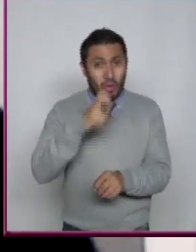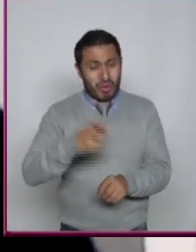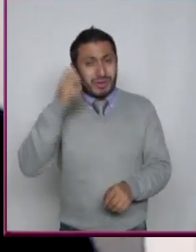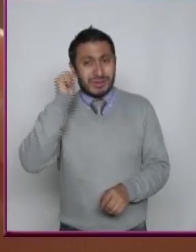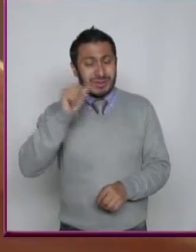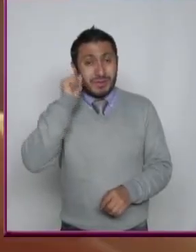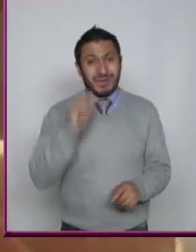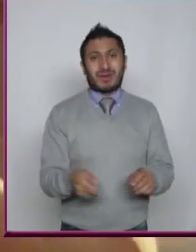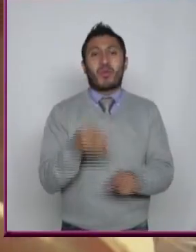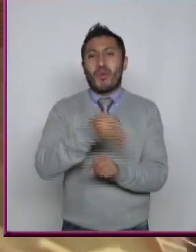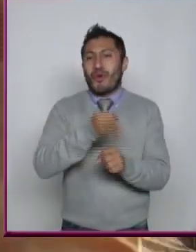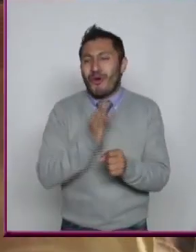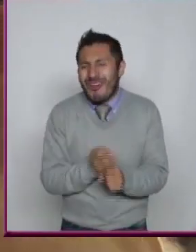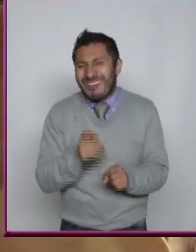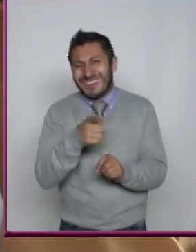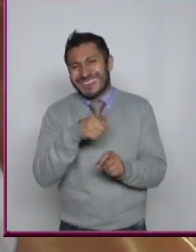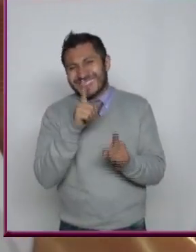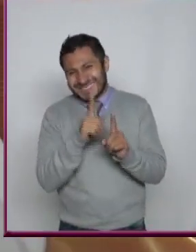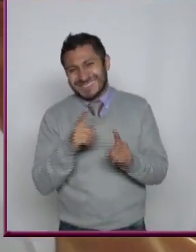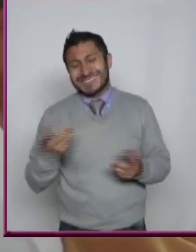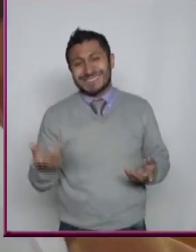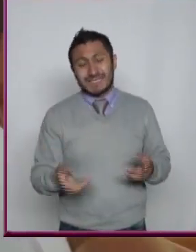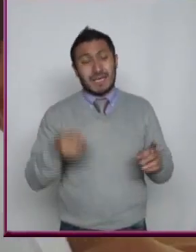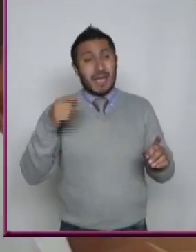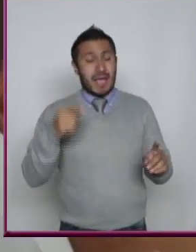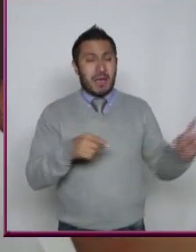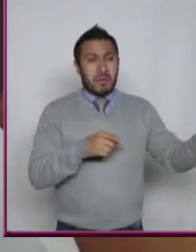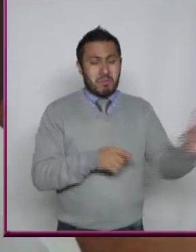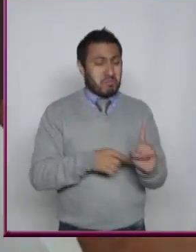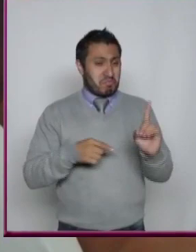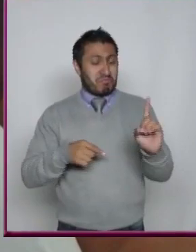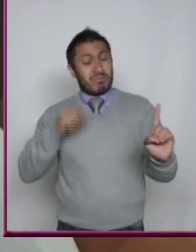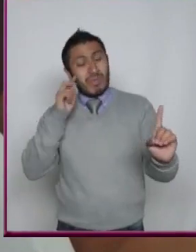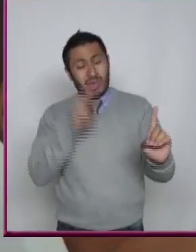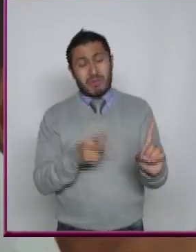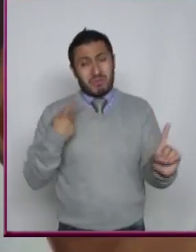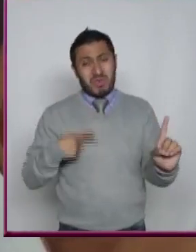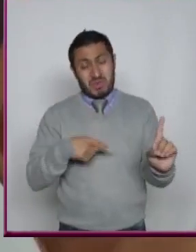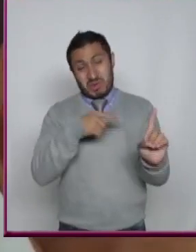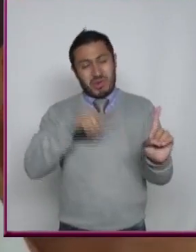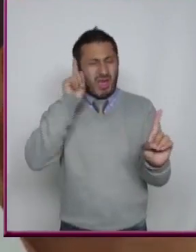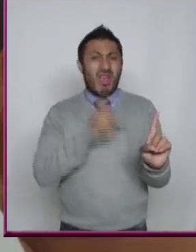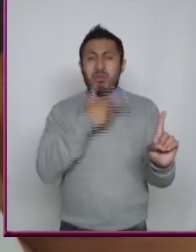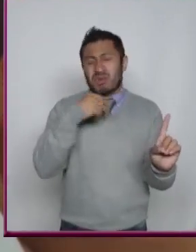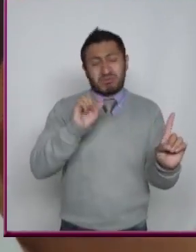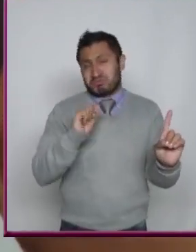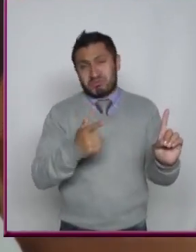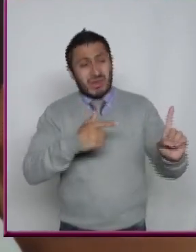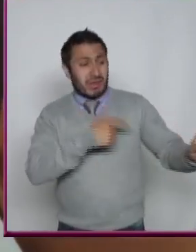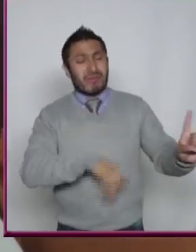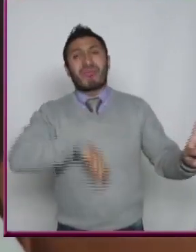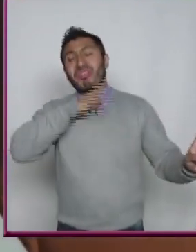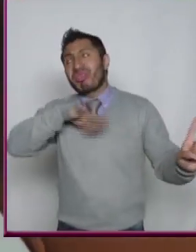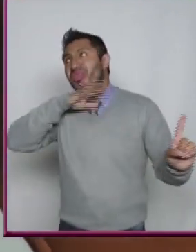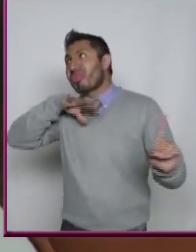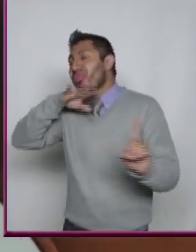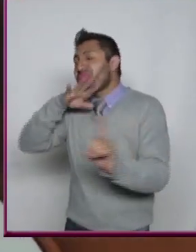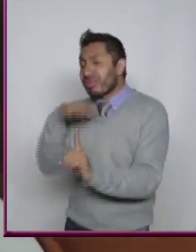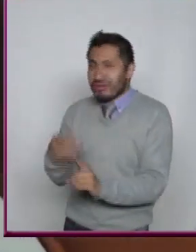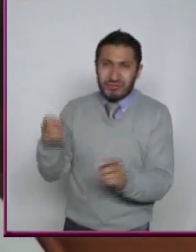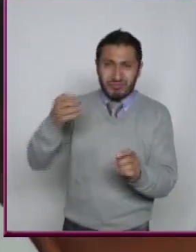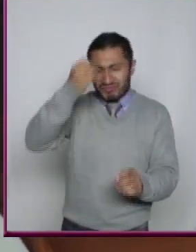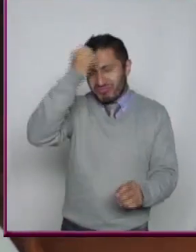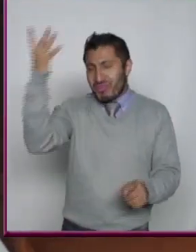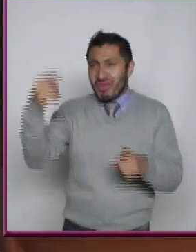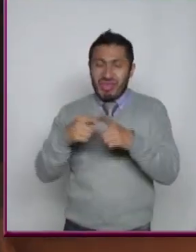chiste de que llega un chavo o una chava y está un poco distraído y tira cosas, se le olvida hacer la tarea, cosas